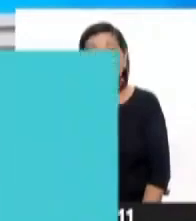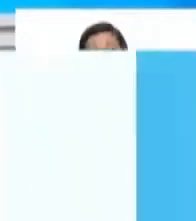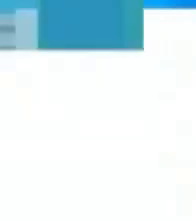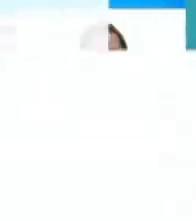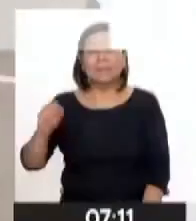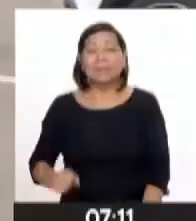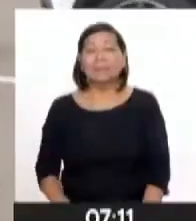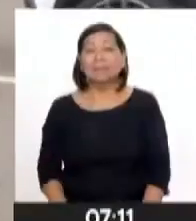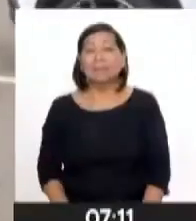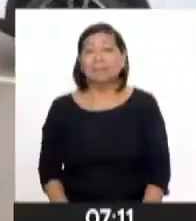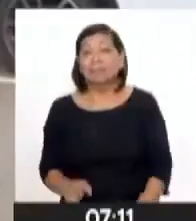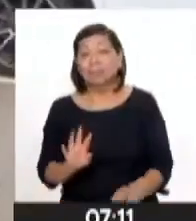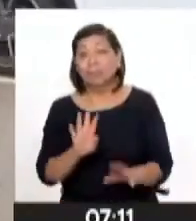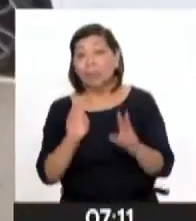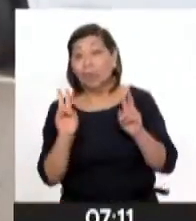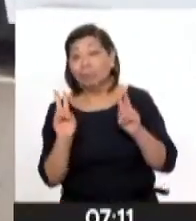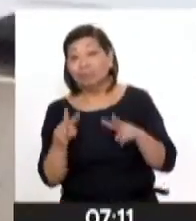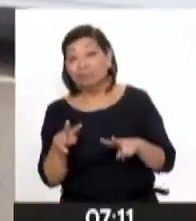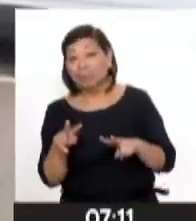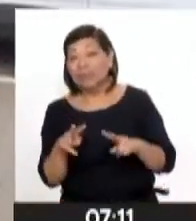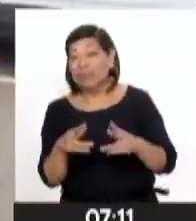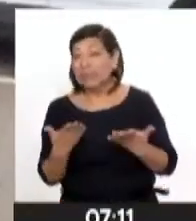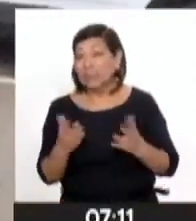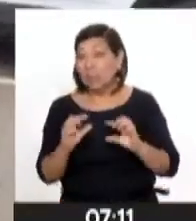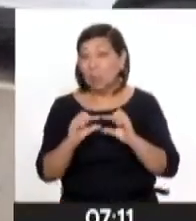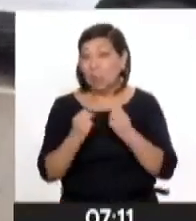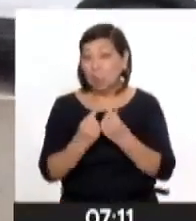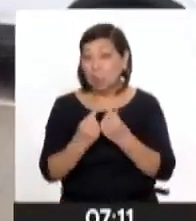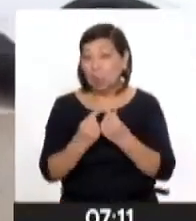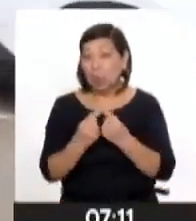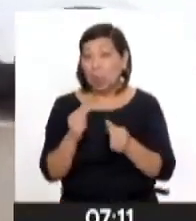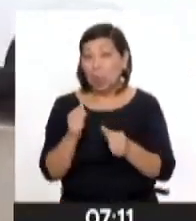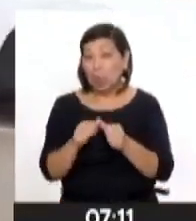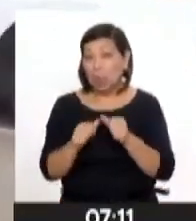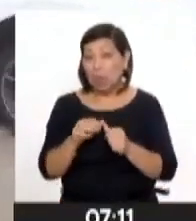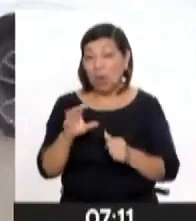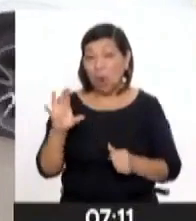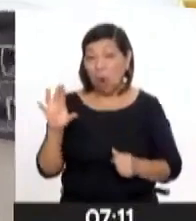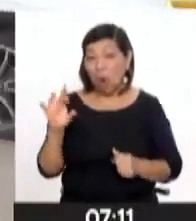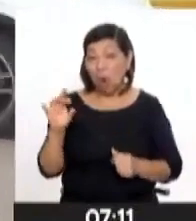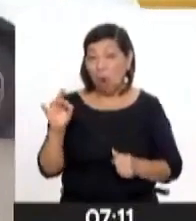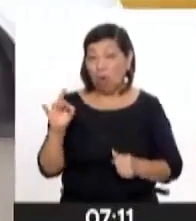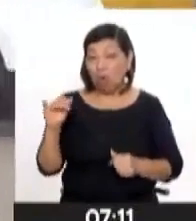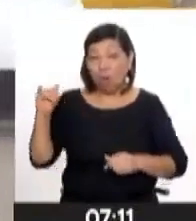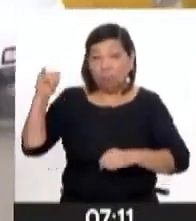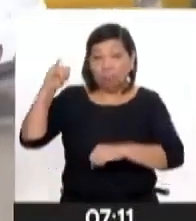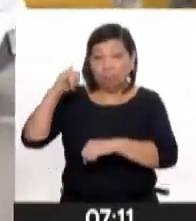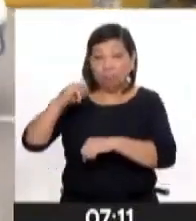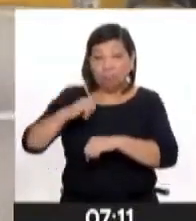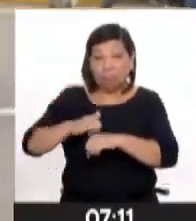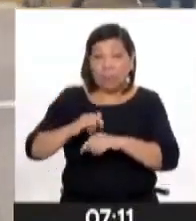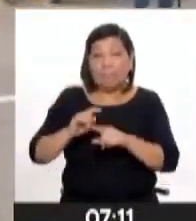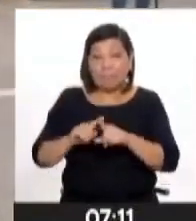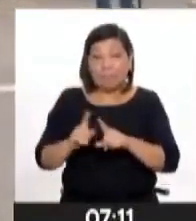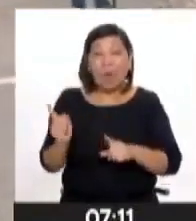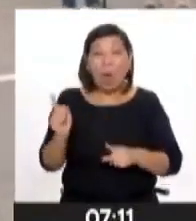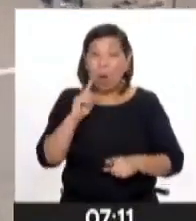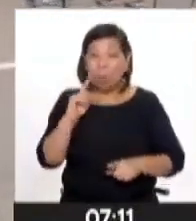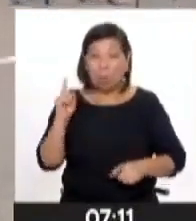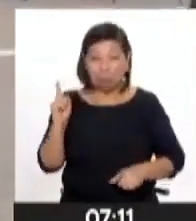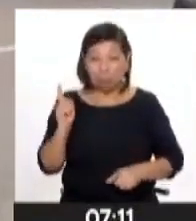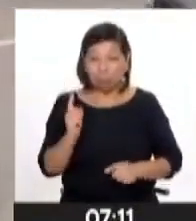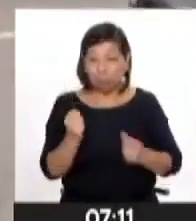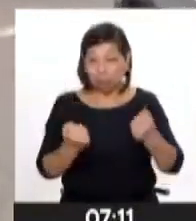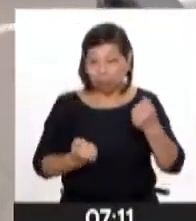Joran Van der Sloot fue entregado al FBI y es trasladado temporalmente a Estados Unidos. El retorno está totalmente